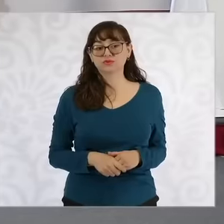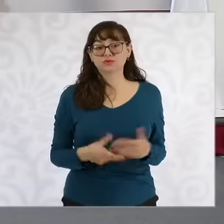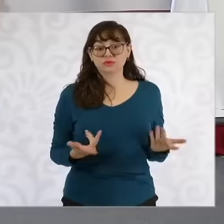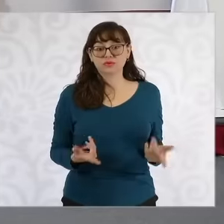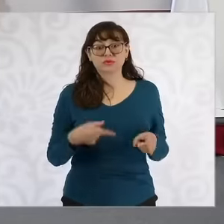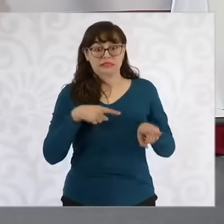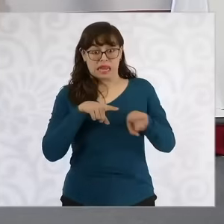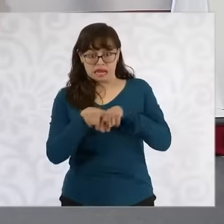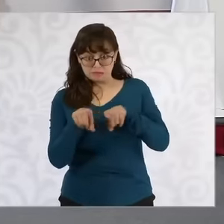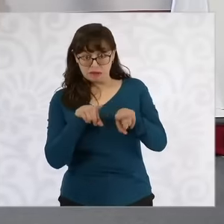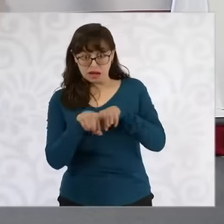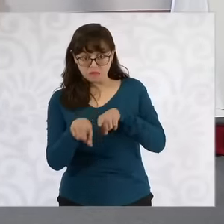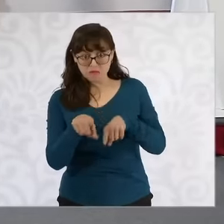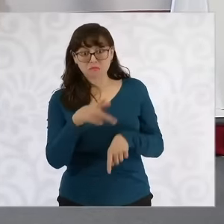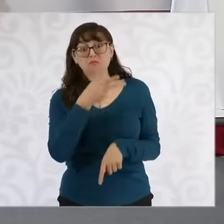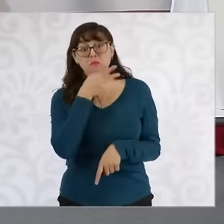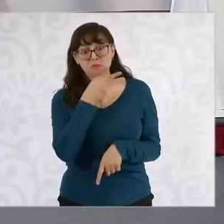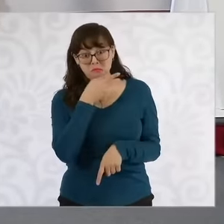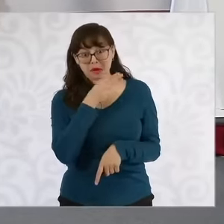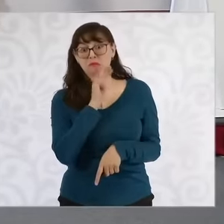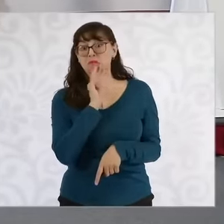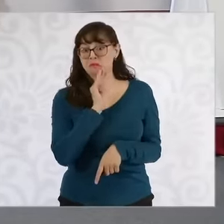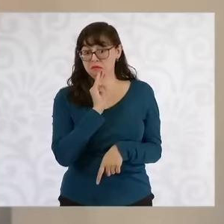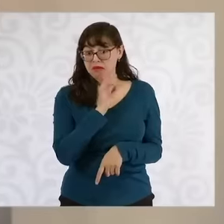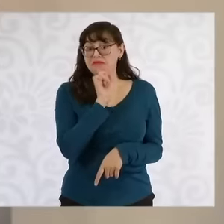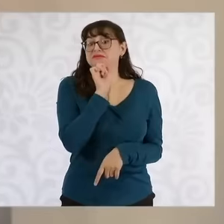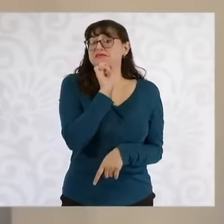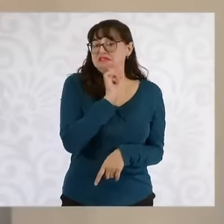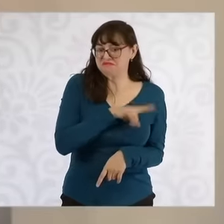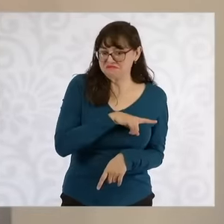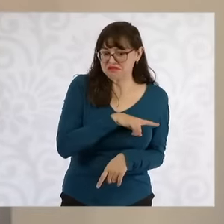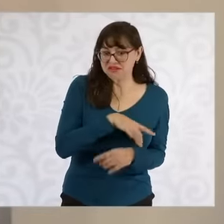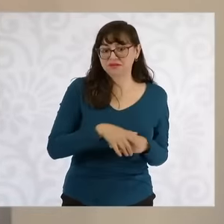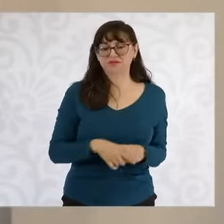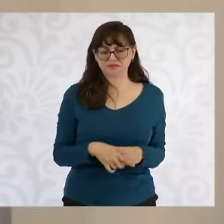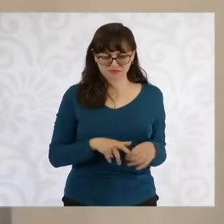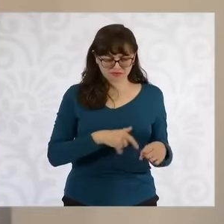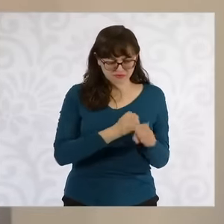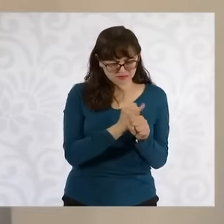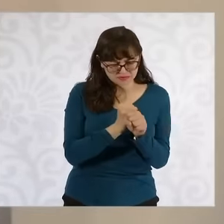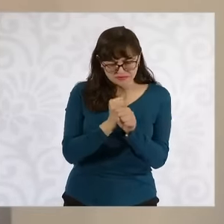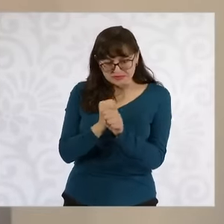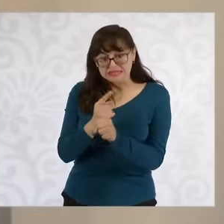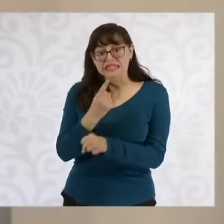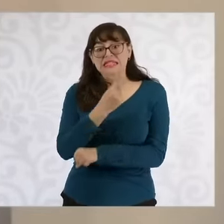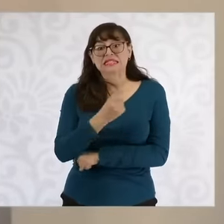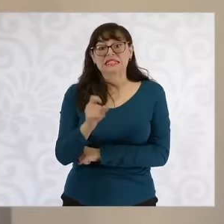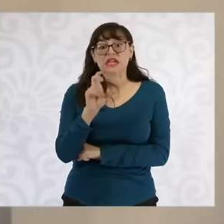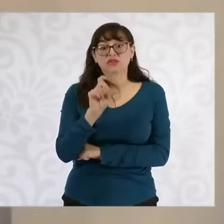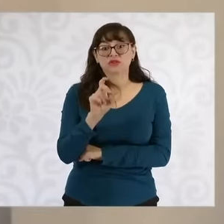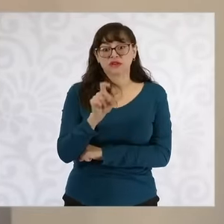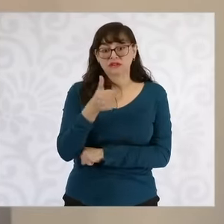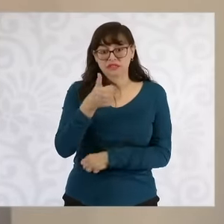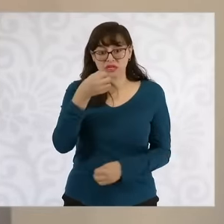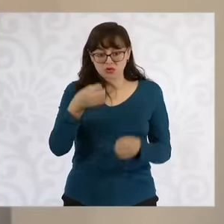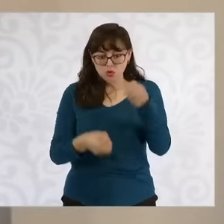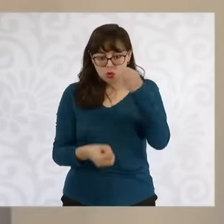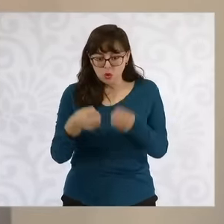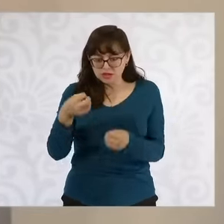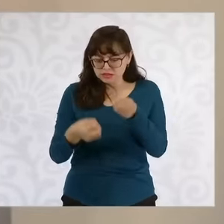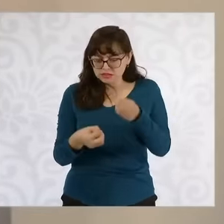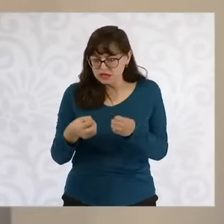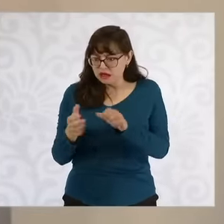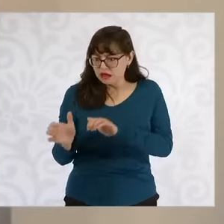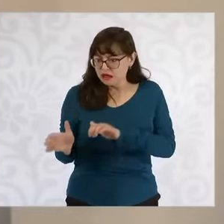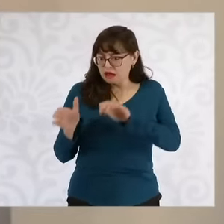Hermanos y papás. En el recuento entregado sobresalen los casos de 136 juzgadores que tienen